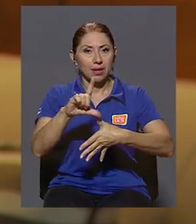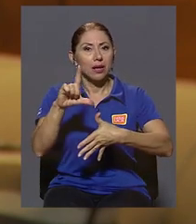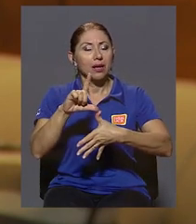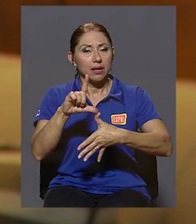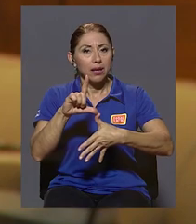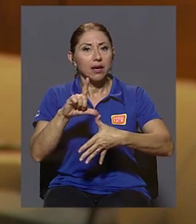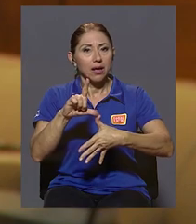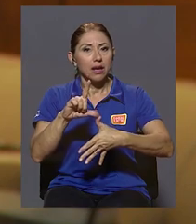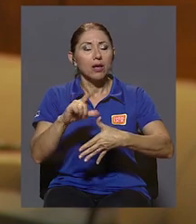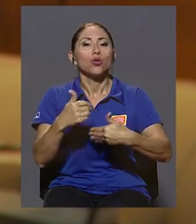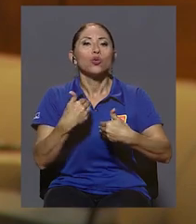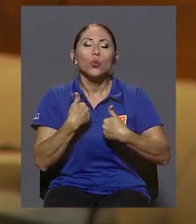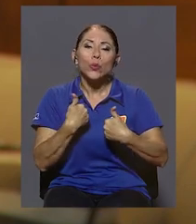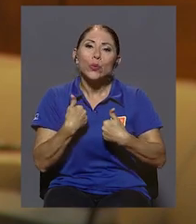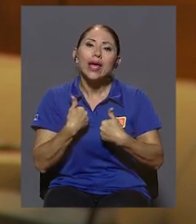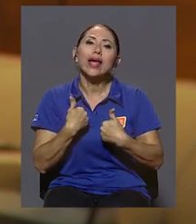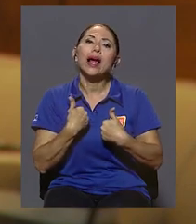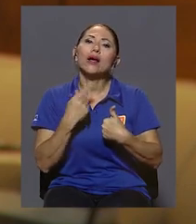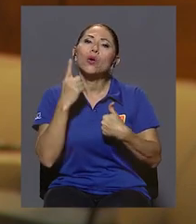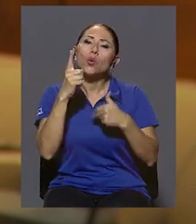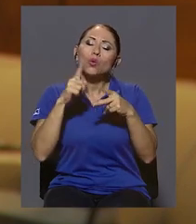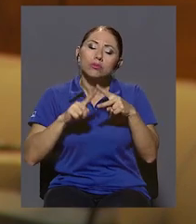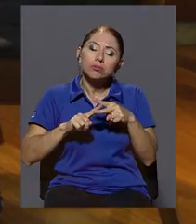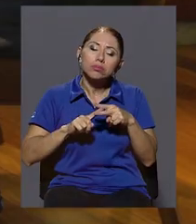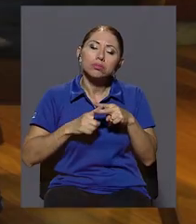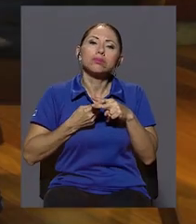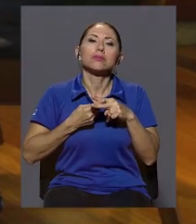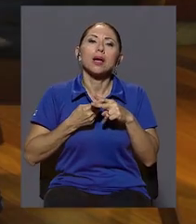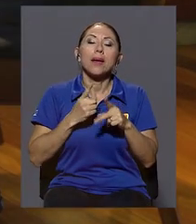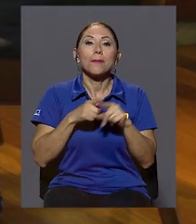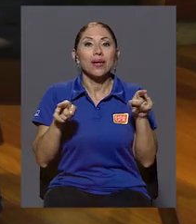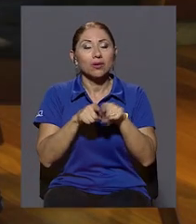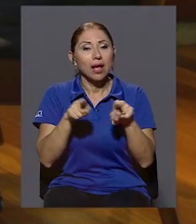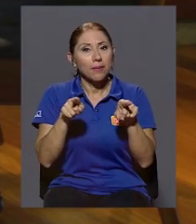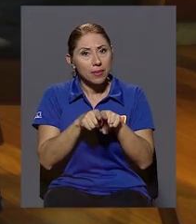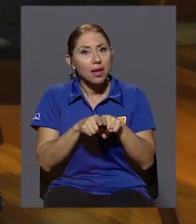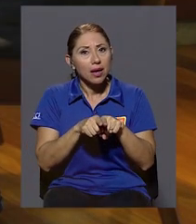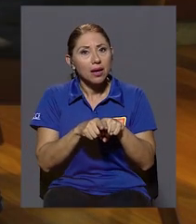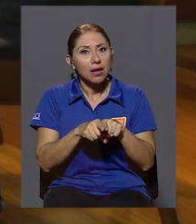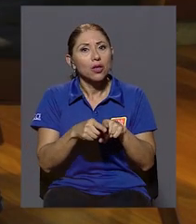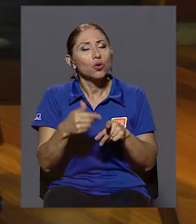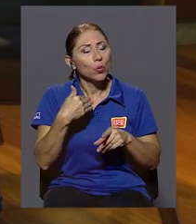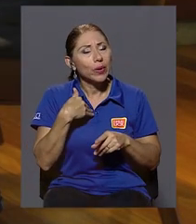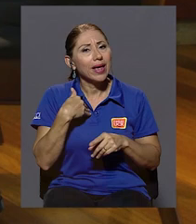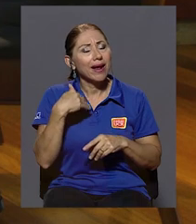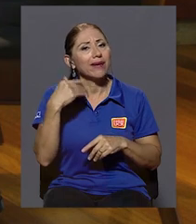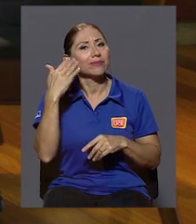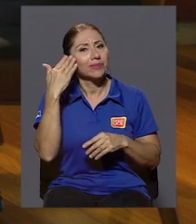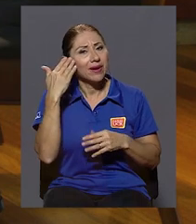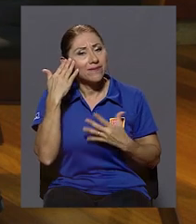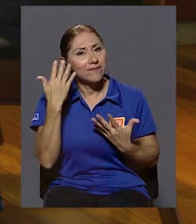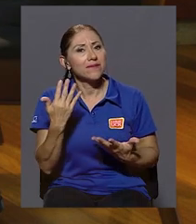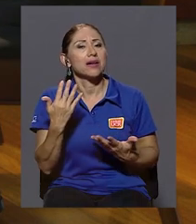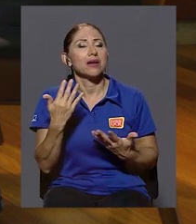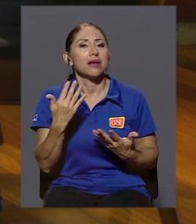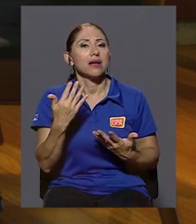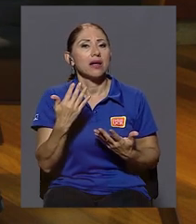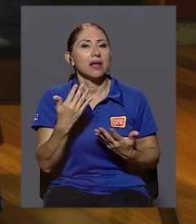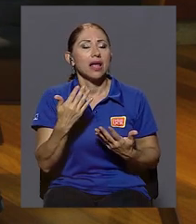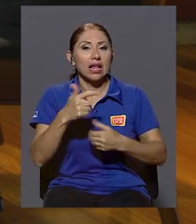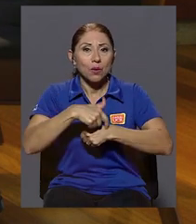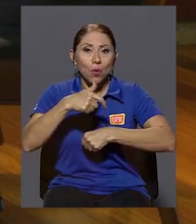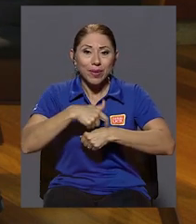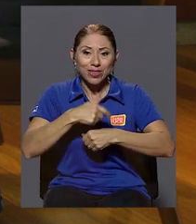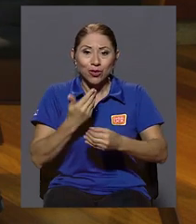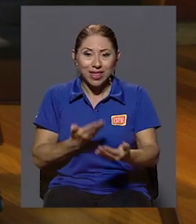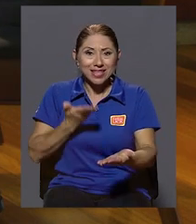académicas latinoamericanas tuvieran un punto de partida, pero también referencias en el momento de llegar a la